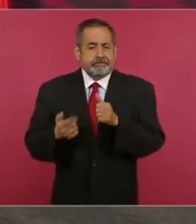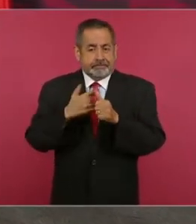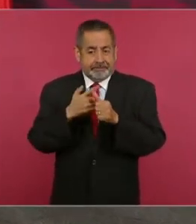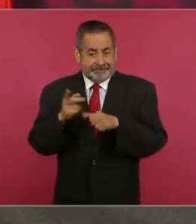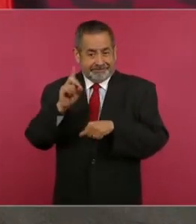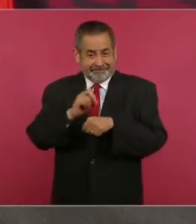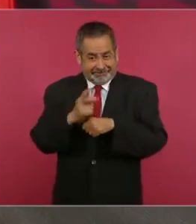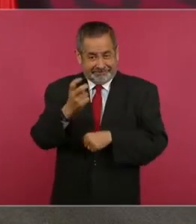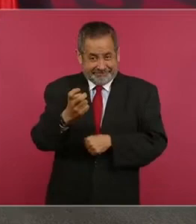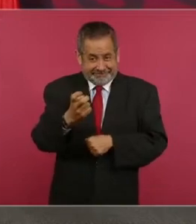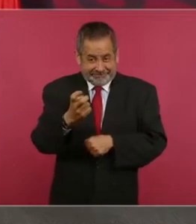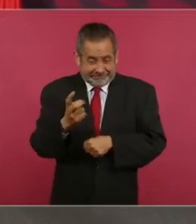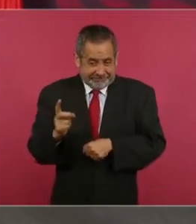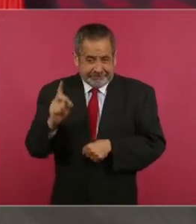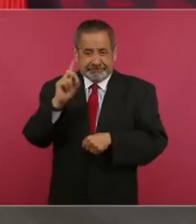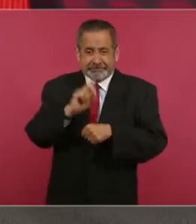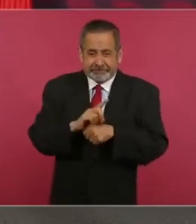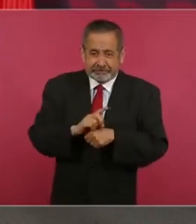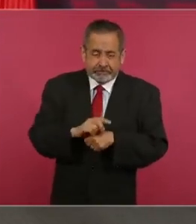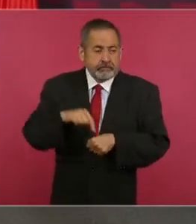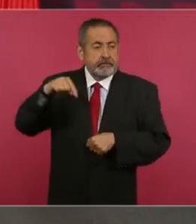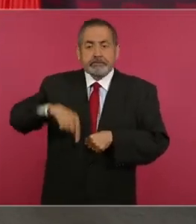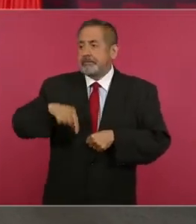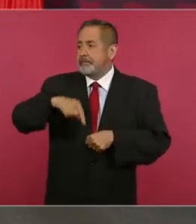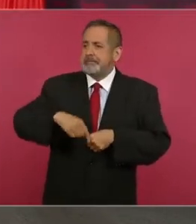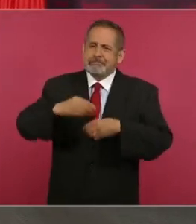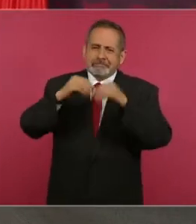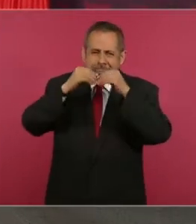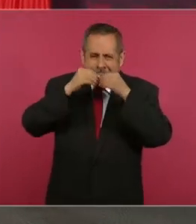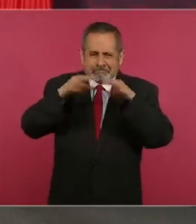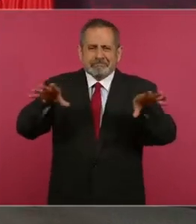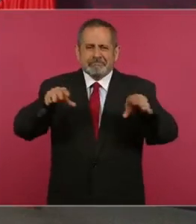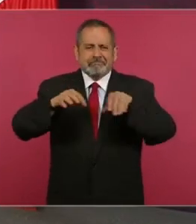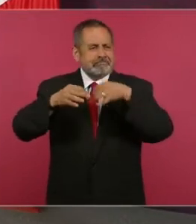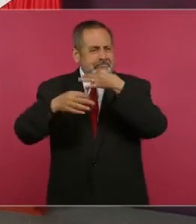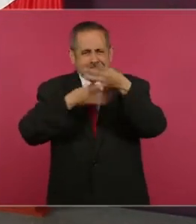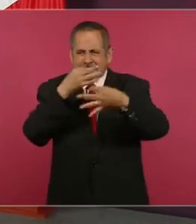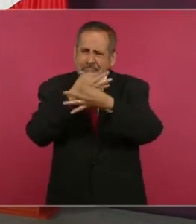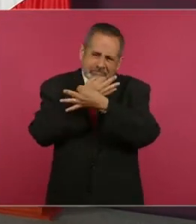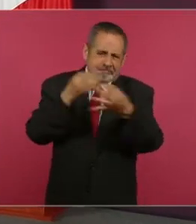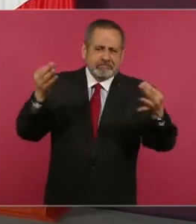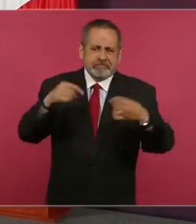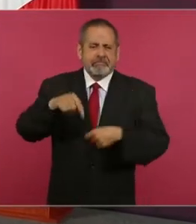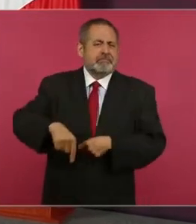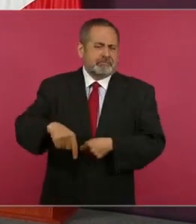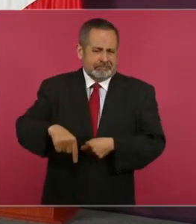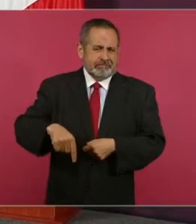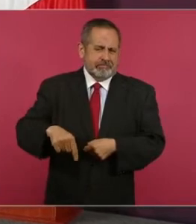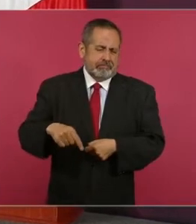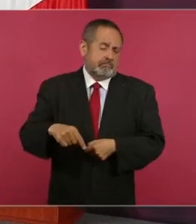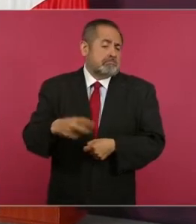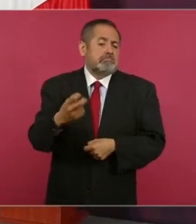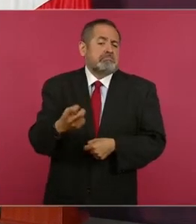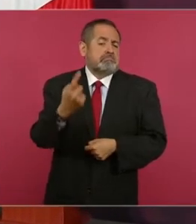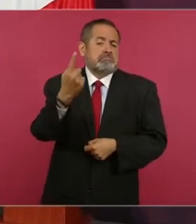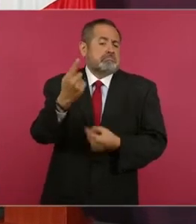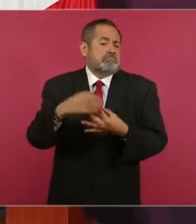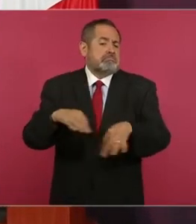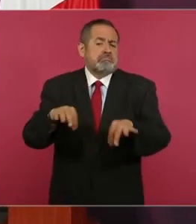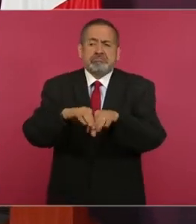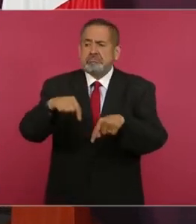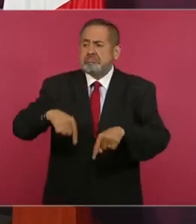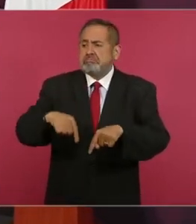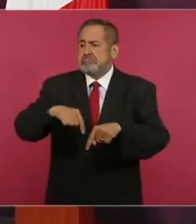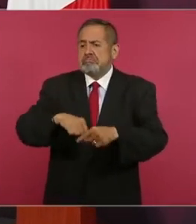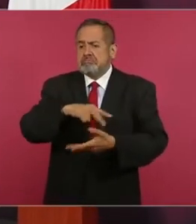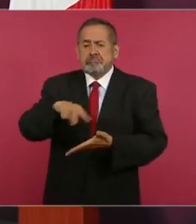que esto es lo más importante, esta tribuna pública,